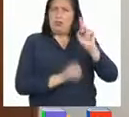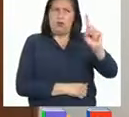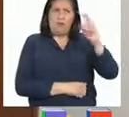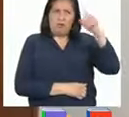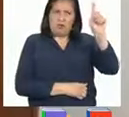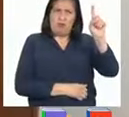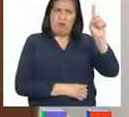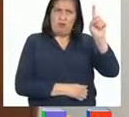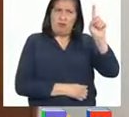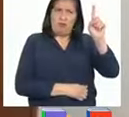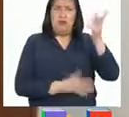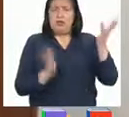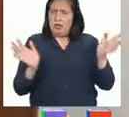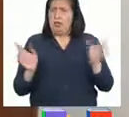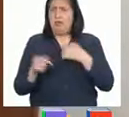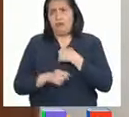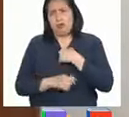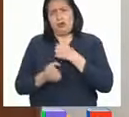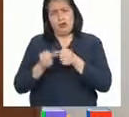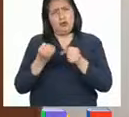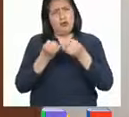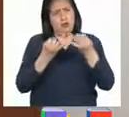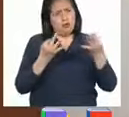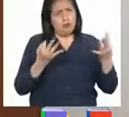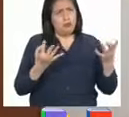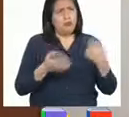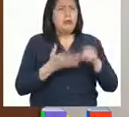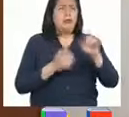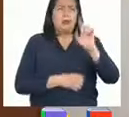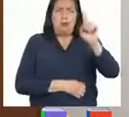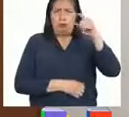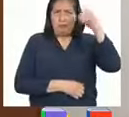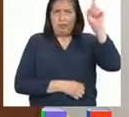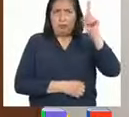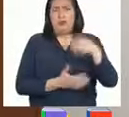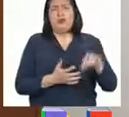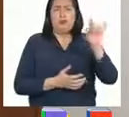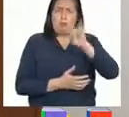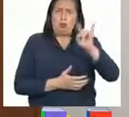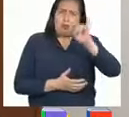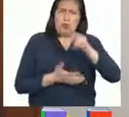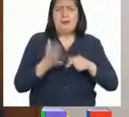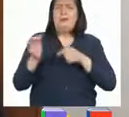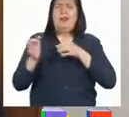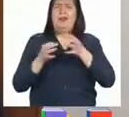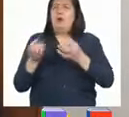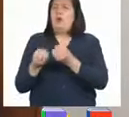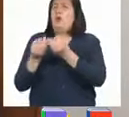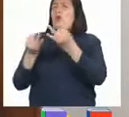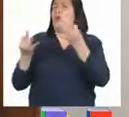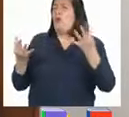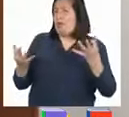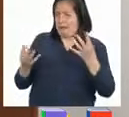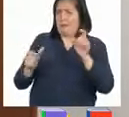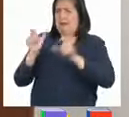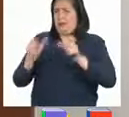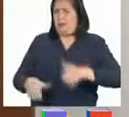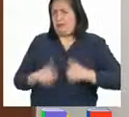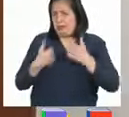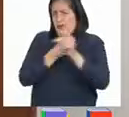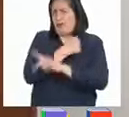1.000.000. También que los números del orden del millón se pueden usar para describir la población de un